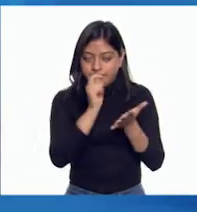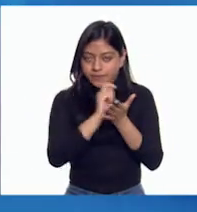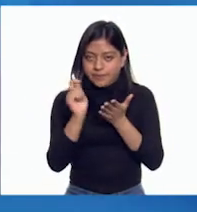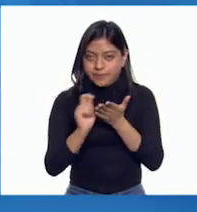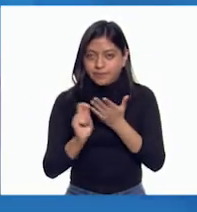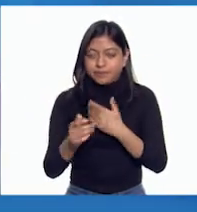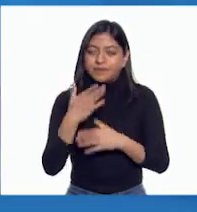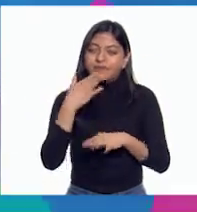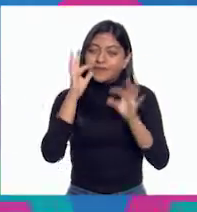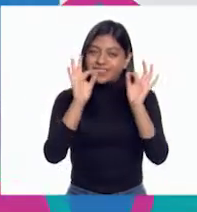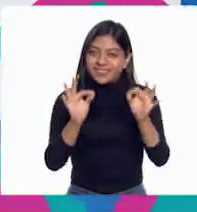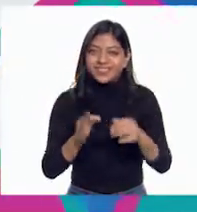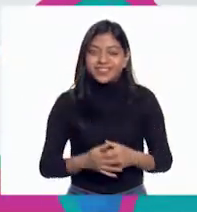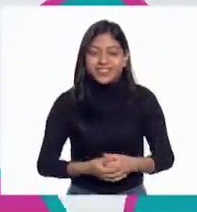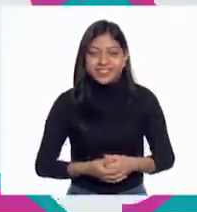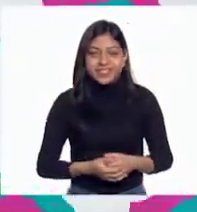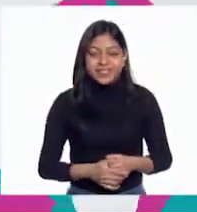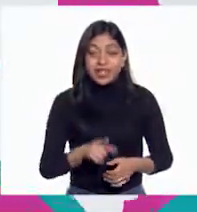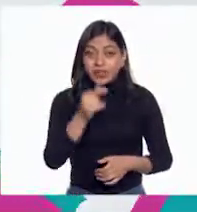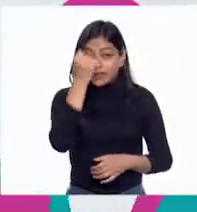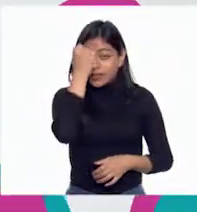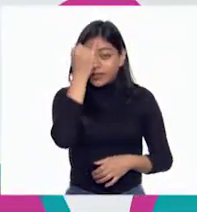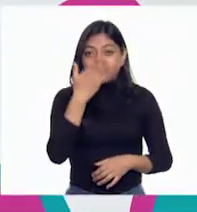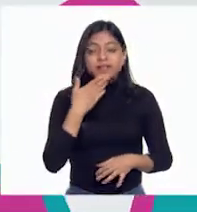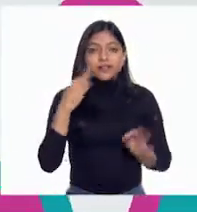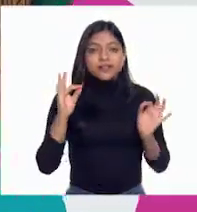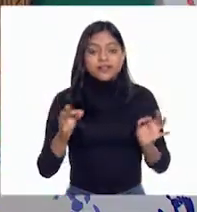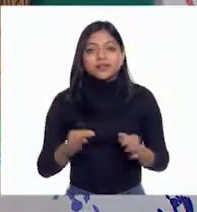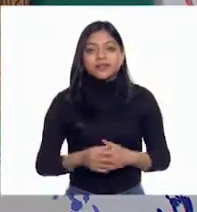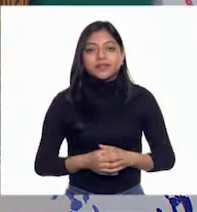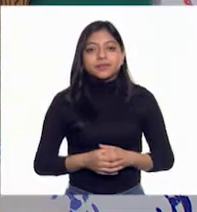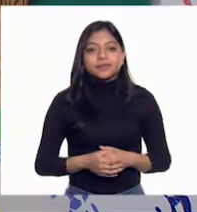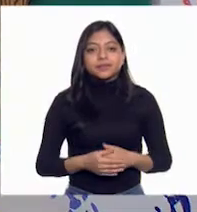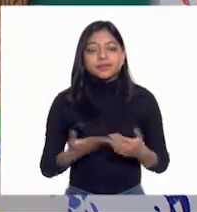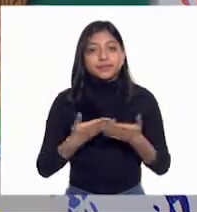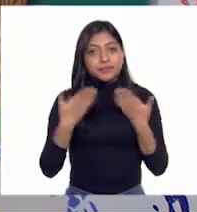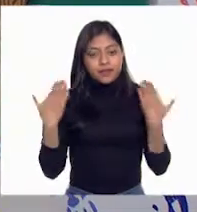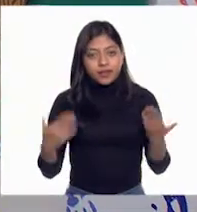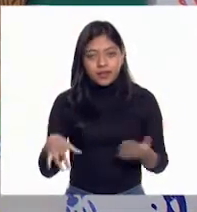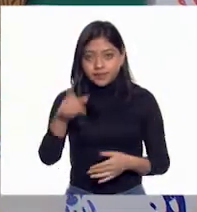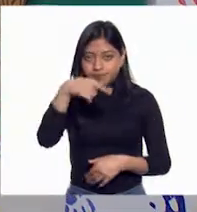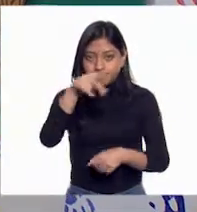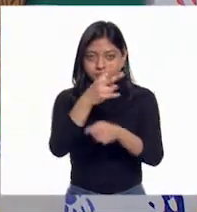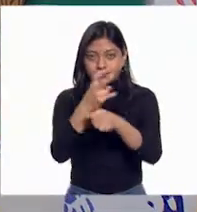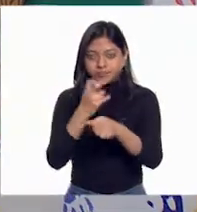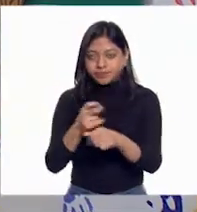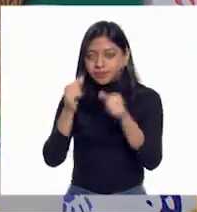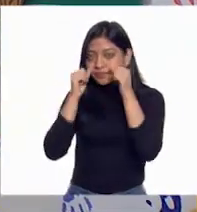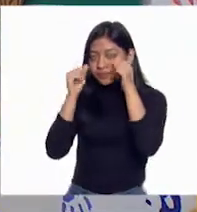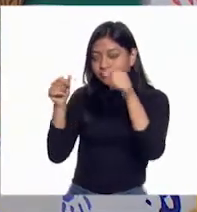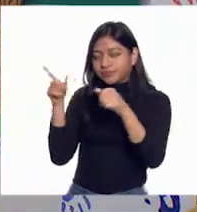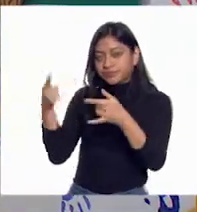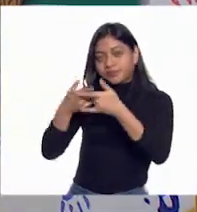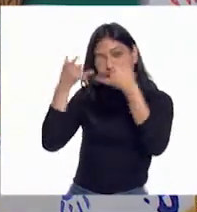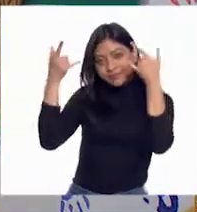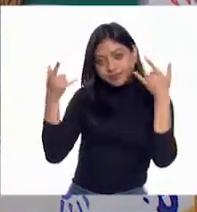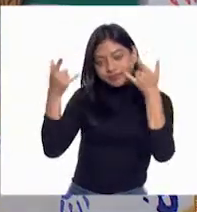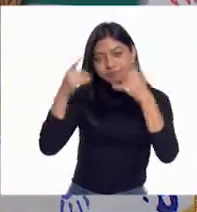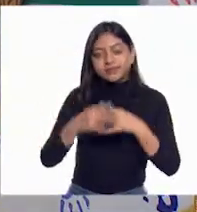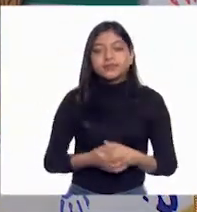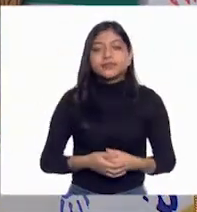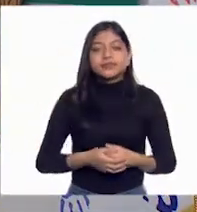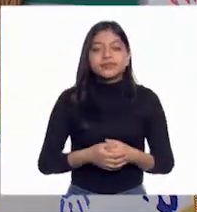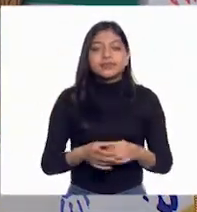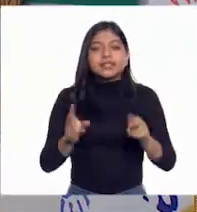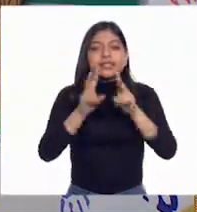bien, Mariana. Muy buena idea nos acabas de dar. Ahora les invito a escuchar la siguiente historia. Se